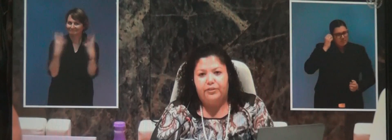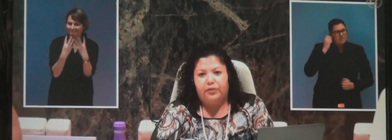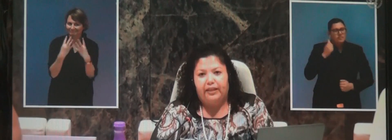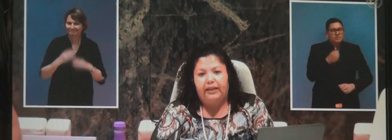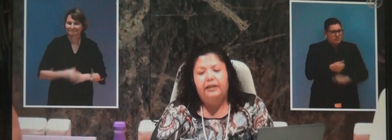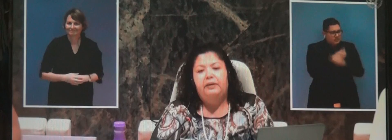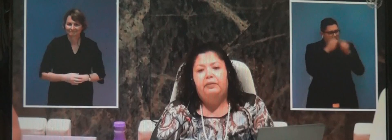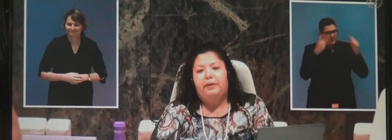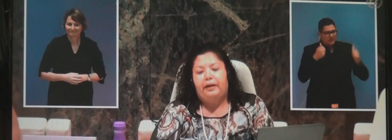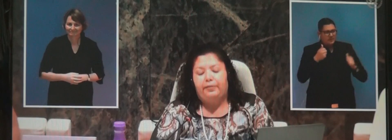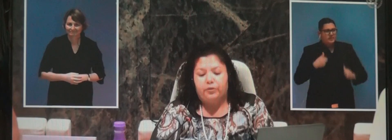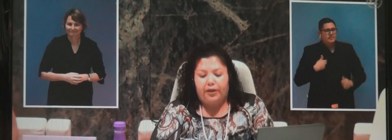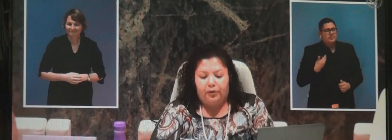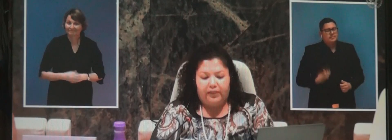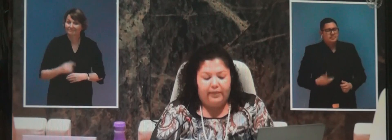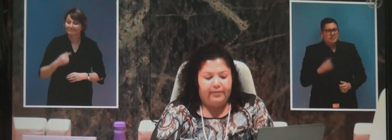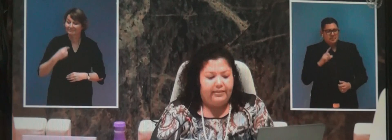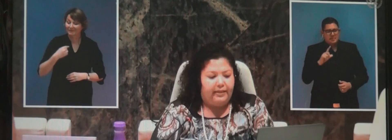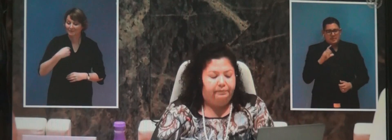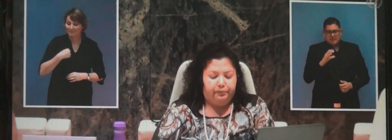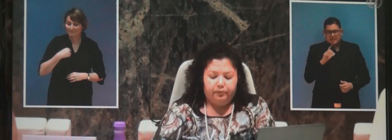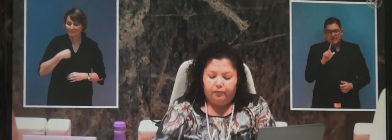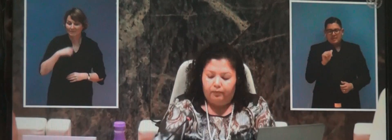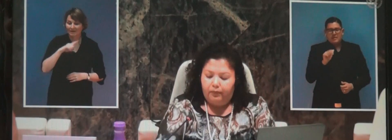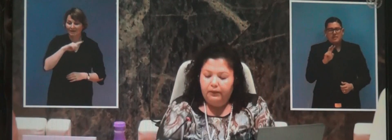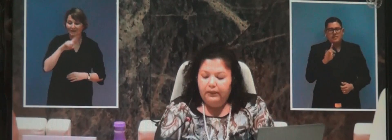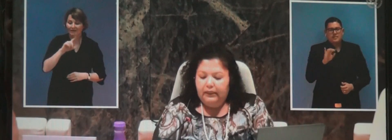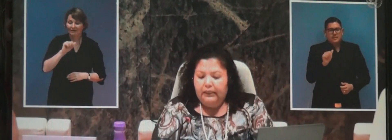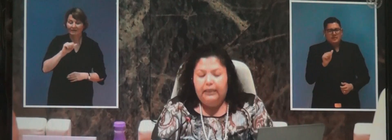Consejo Nacional para la Persona con Discapacidad.